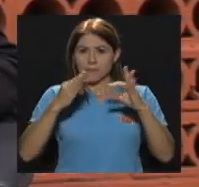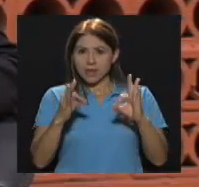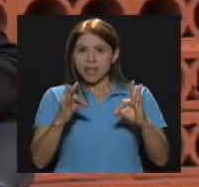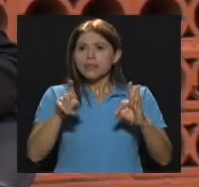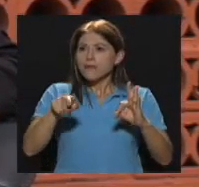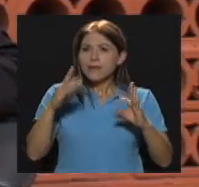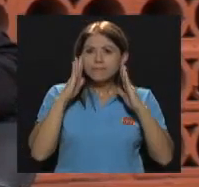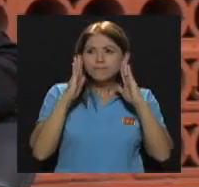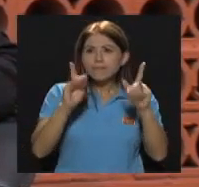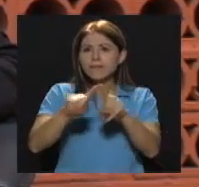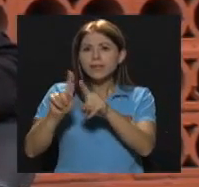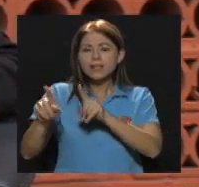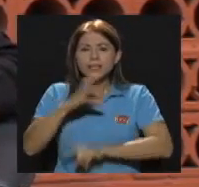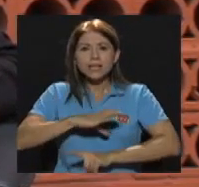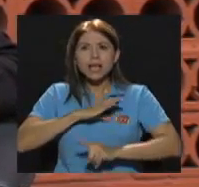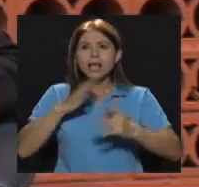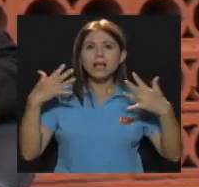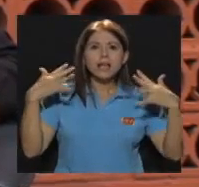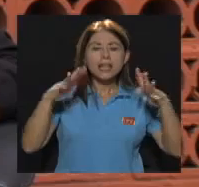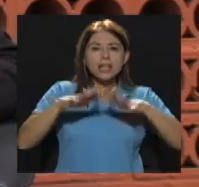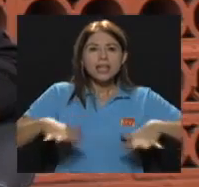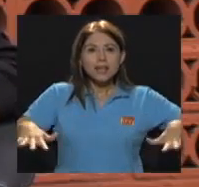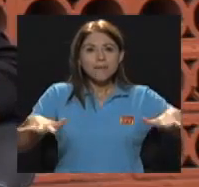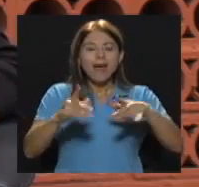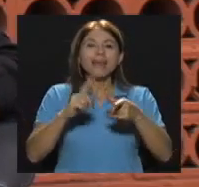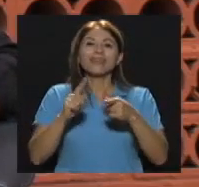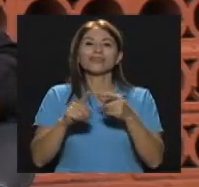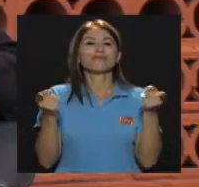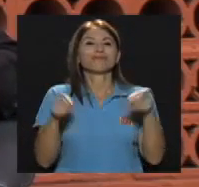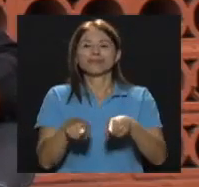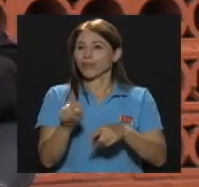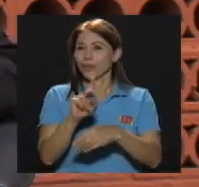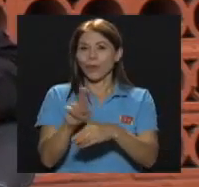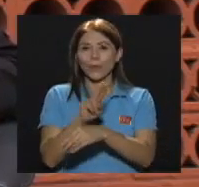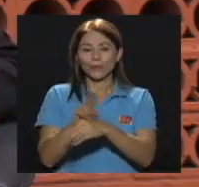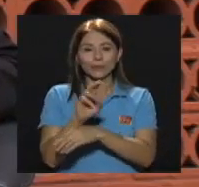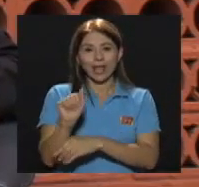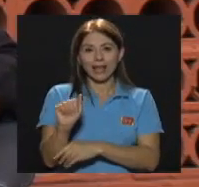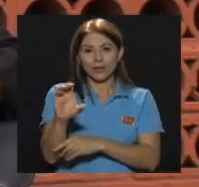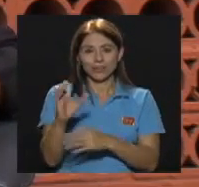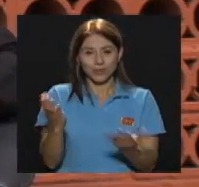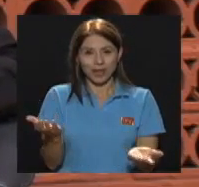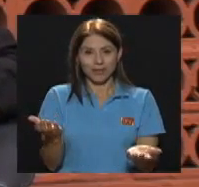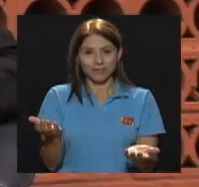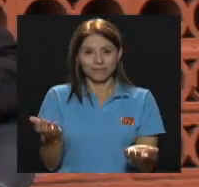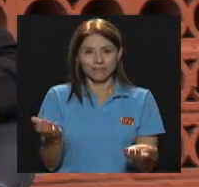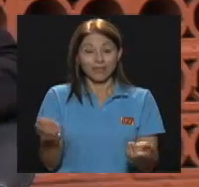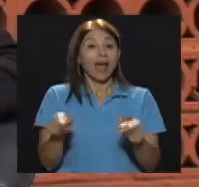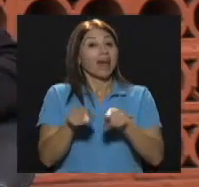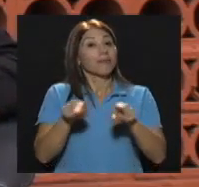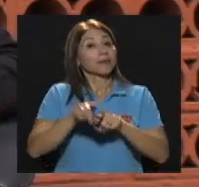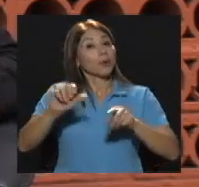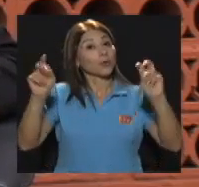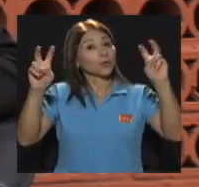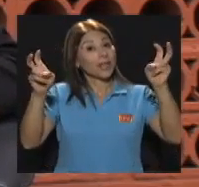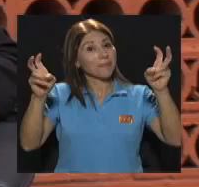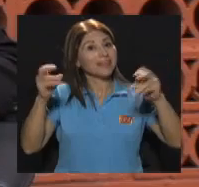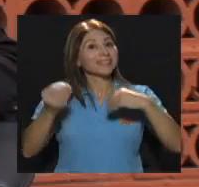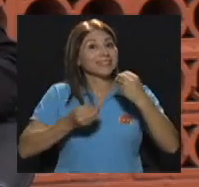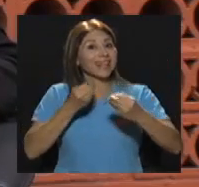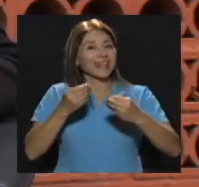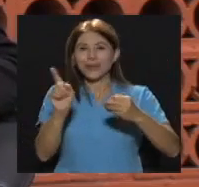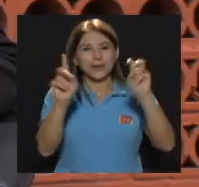permite precisamente que no usemos los aires acondicionados. Además de otros temas que no es el tema de hoy, como es el tema del ahorro